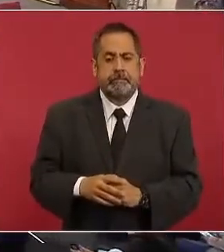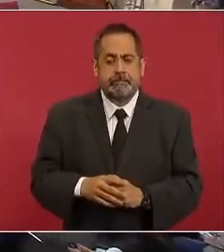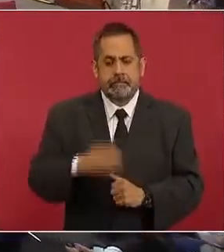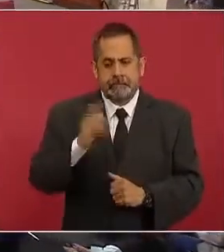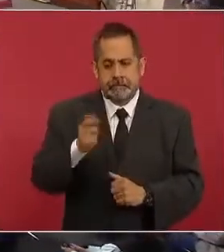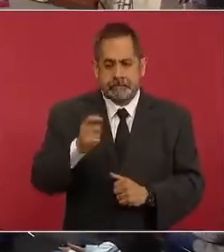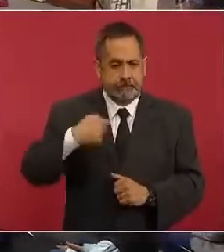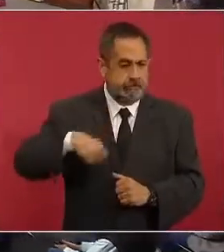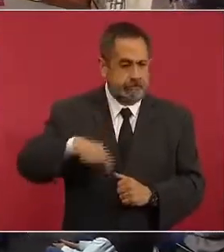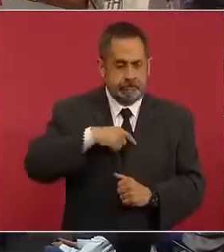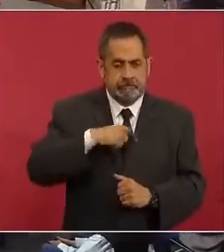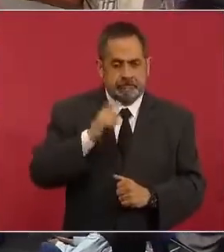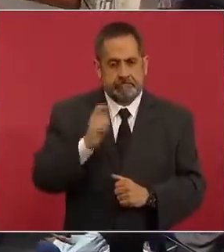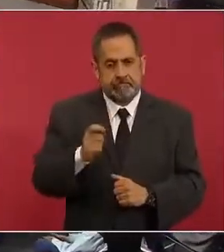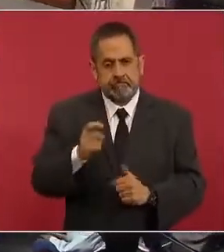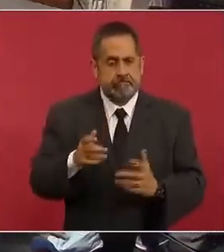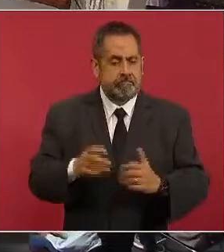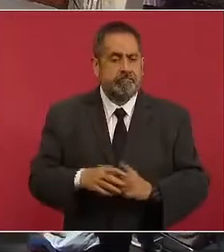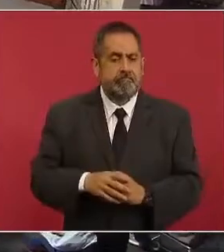tenemos